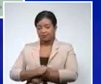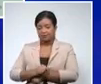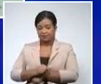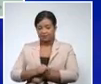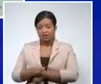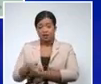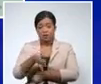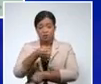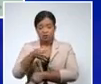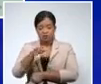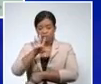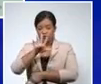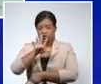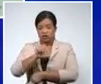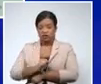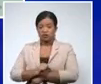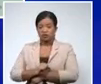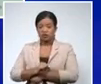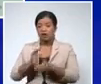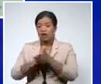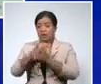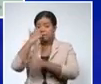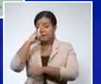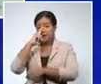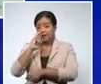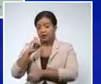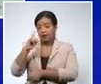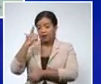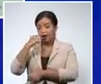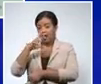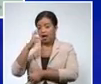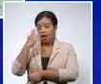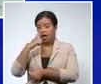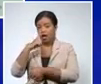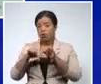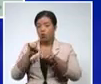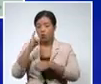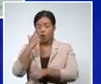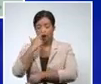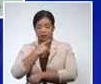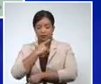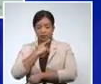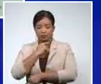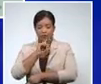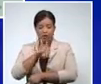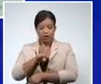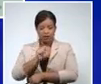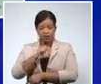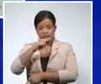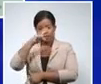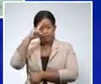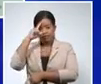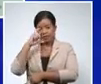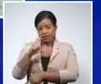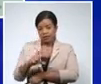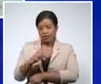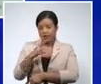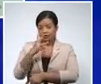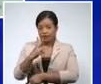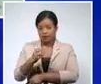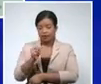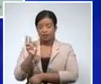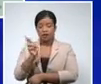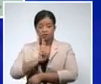13 municipios, Manicaragua 4, Santa Clara 3, Ranchuelo y Caibarien con 2 cada